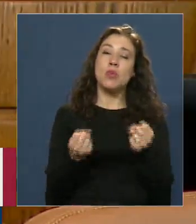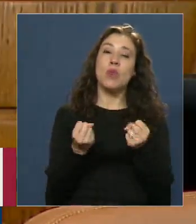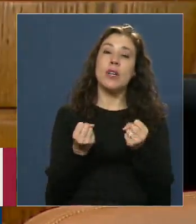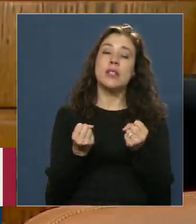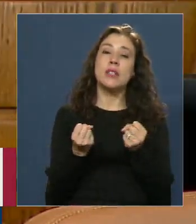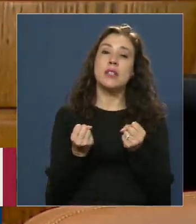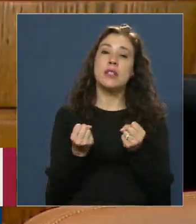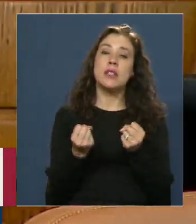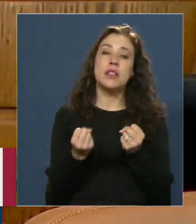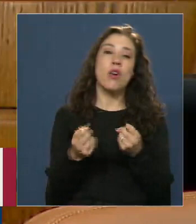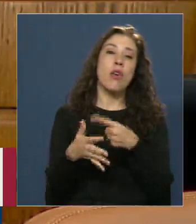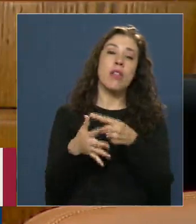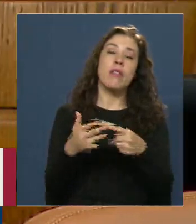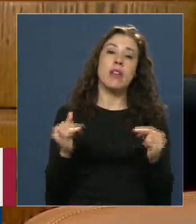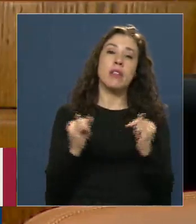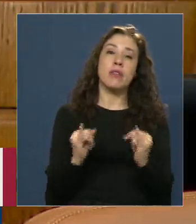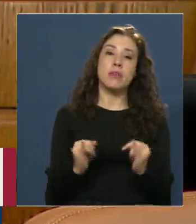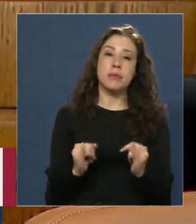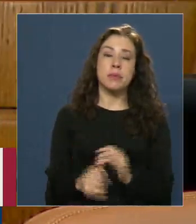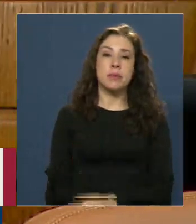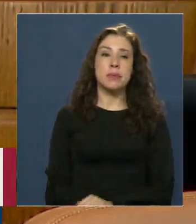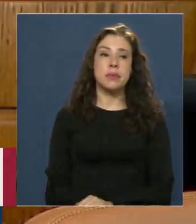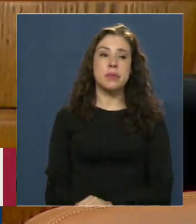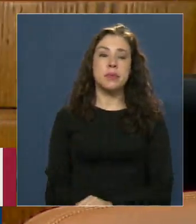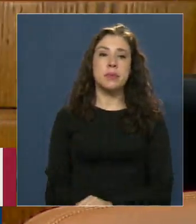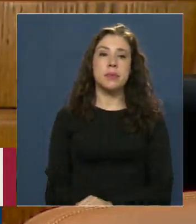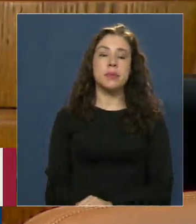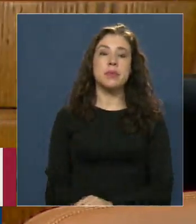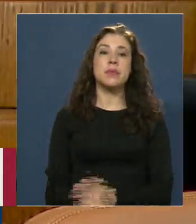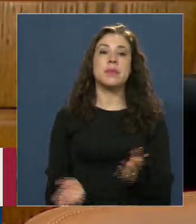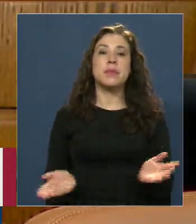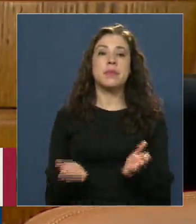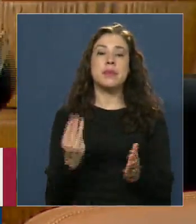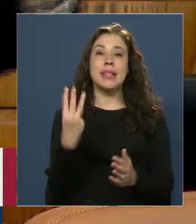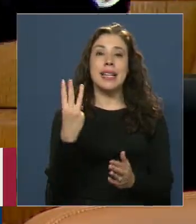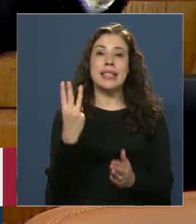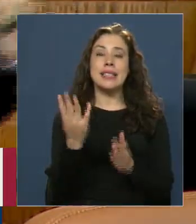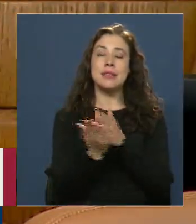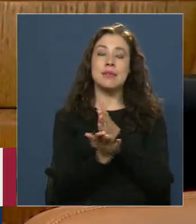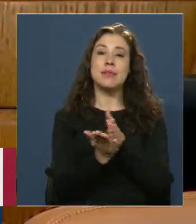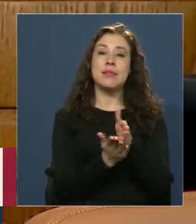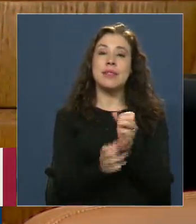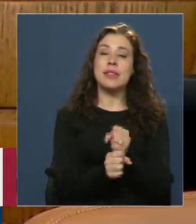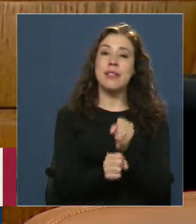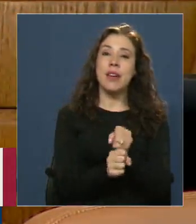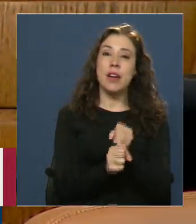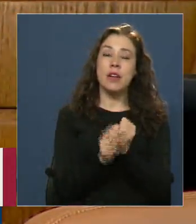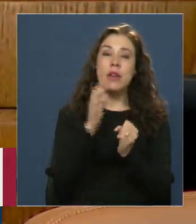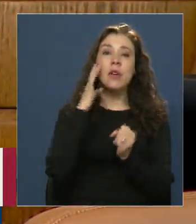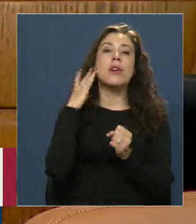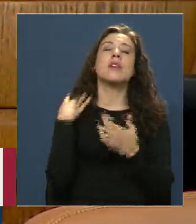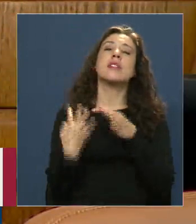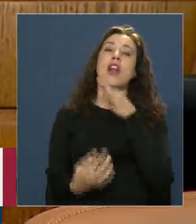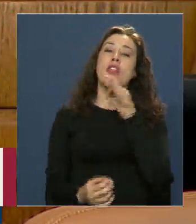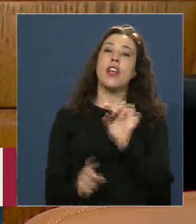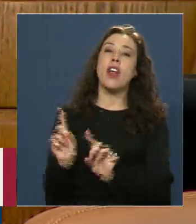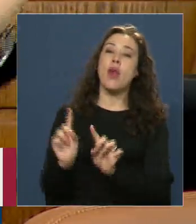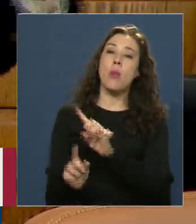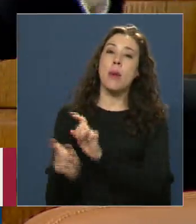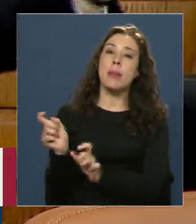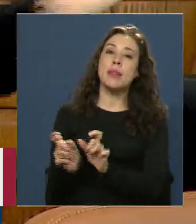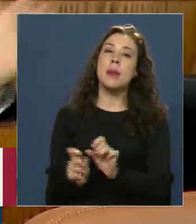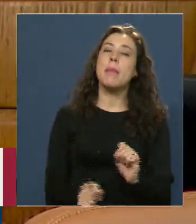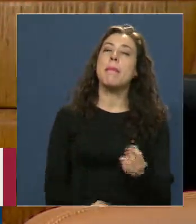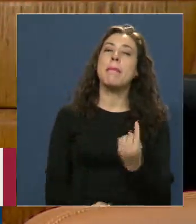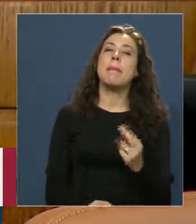pobreza multidimensional respectivamente. Están impulsados por tres ejes de trabajo que ya lo han dicho algunos por acá, y el primero